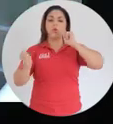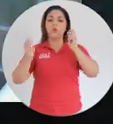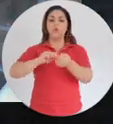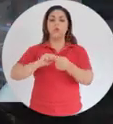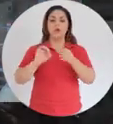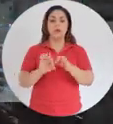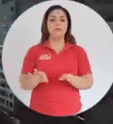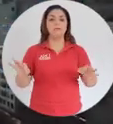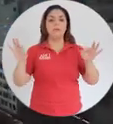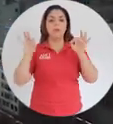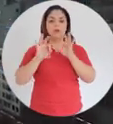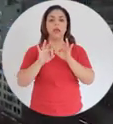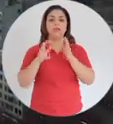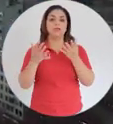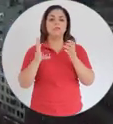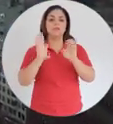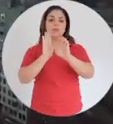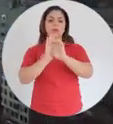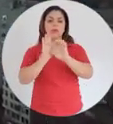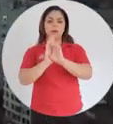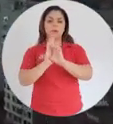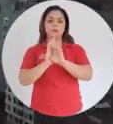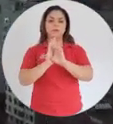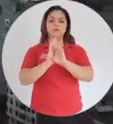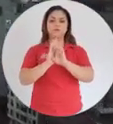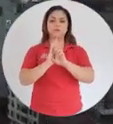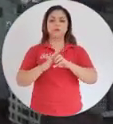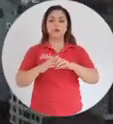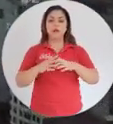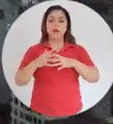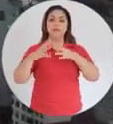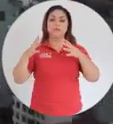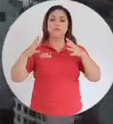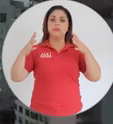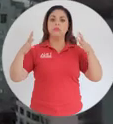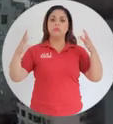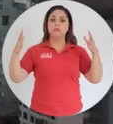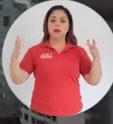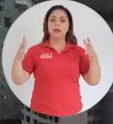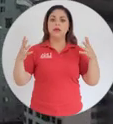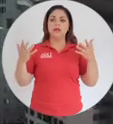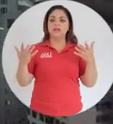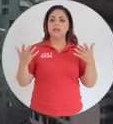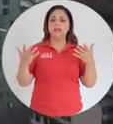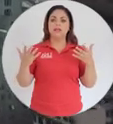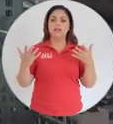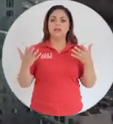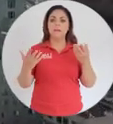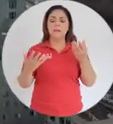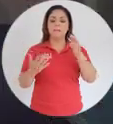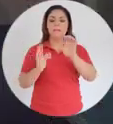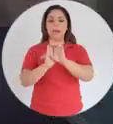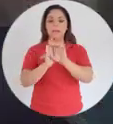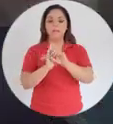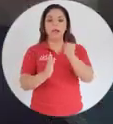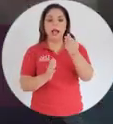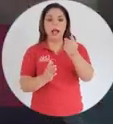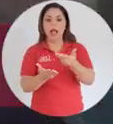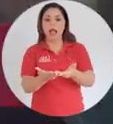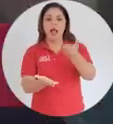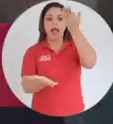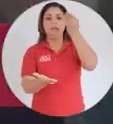significado un cambio importante en términos de, por ejemplo, el aumento en el costo de